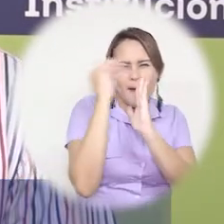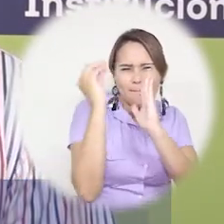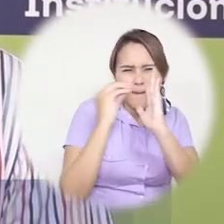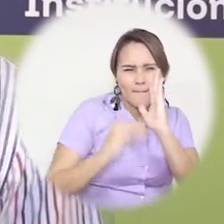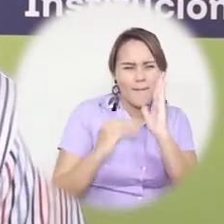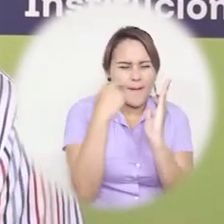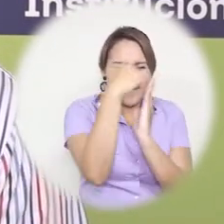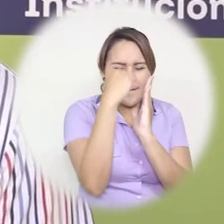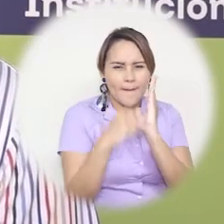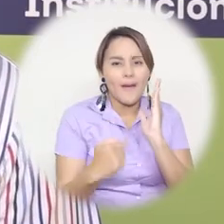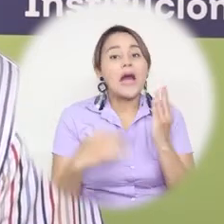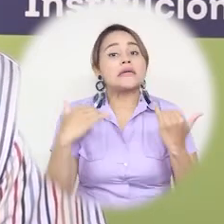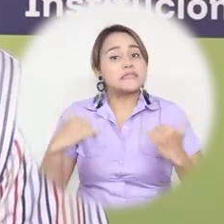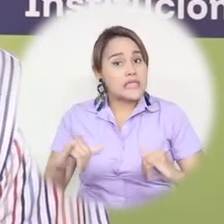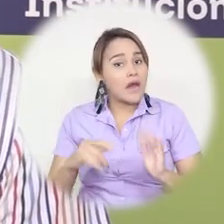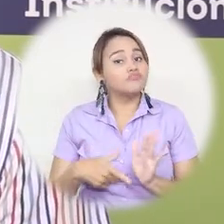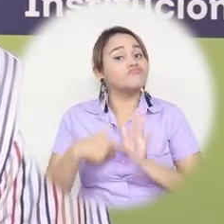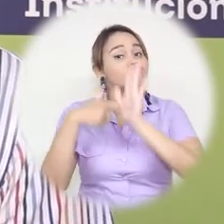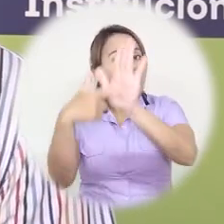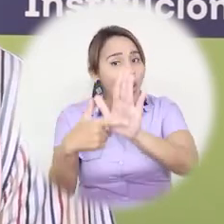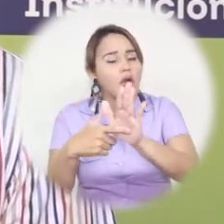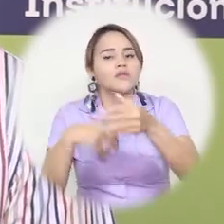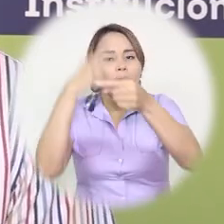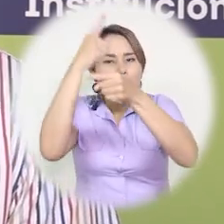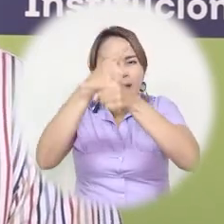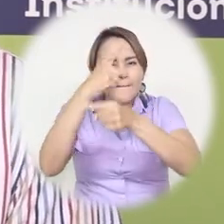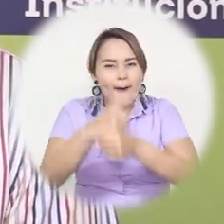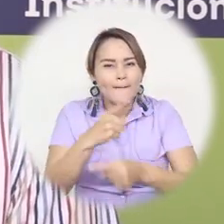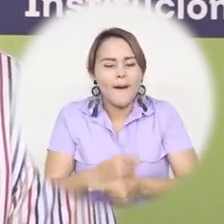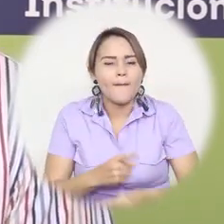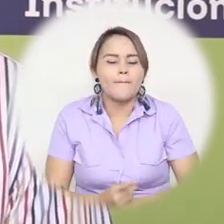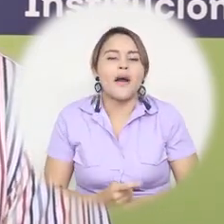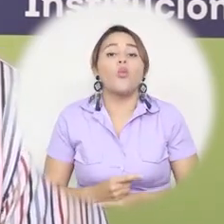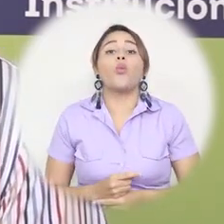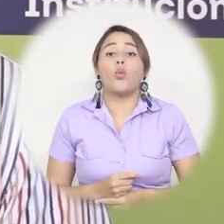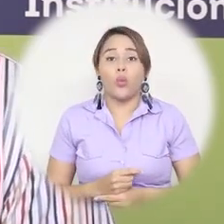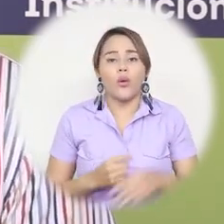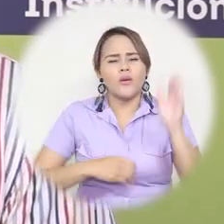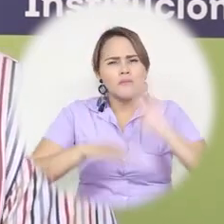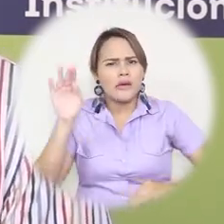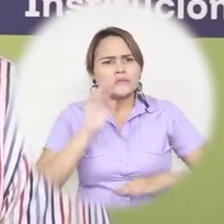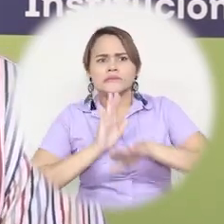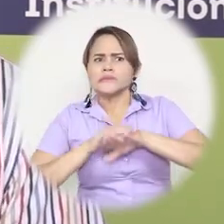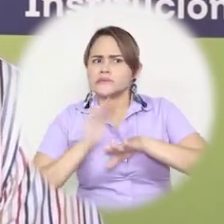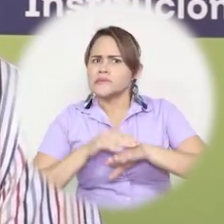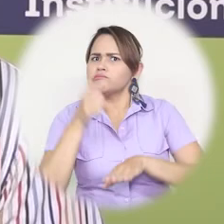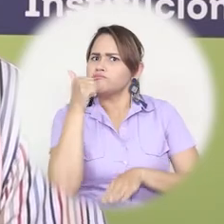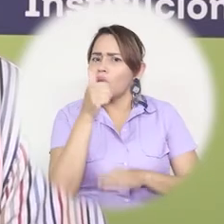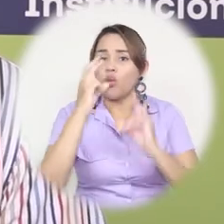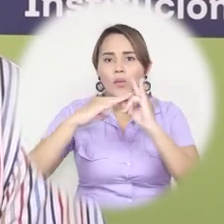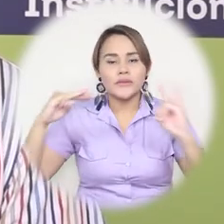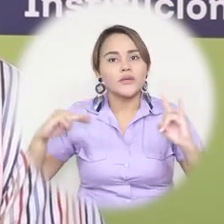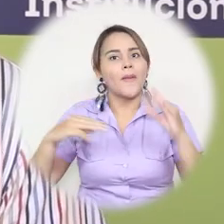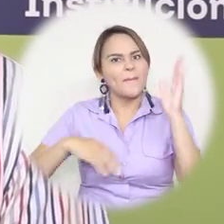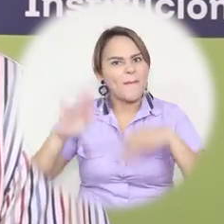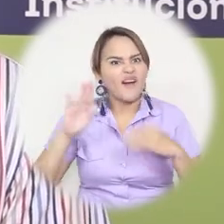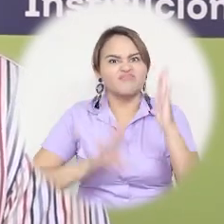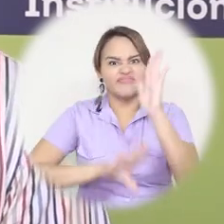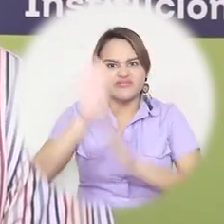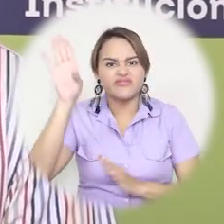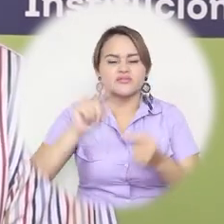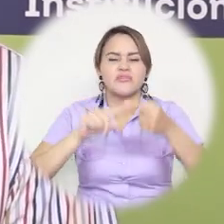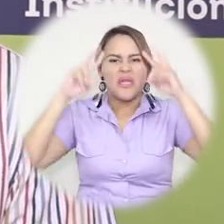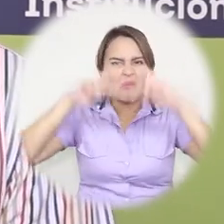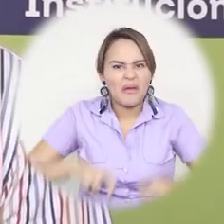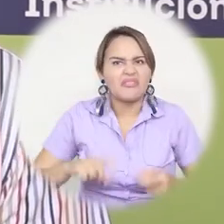los consejeros primero el avance de la gestión, el cual fue pues recibido de muy buena manera, ponderando los avances significativos que ha tenido la